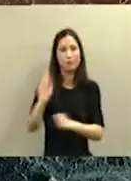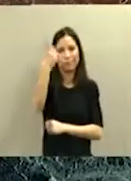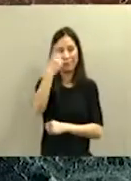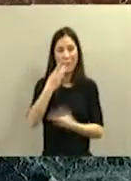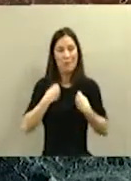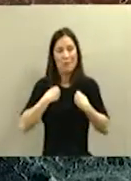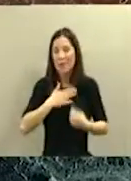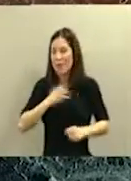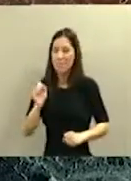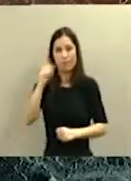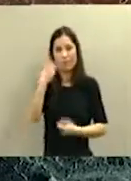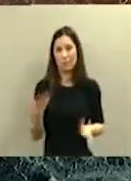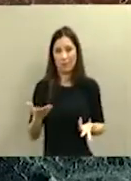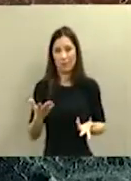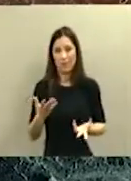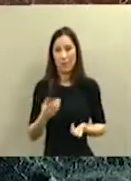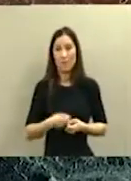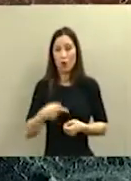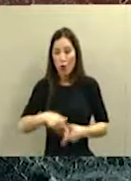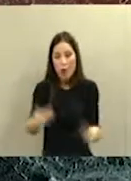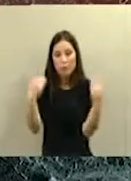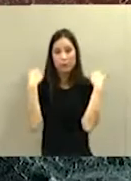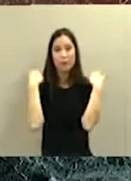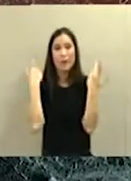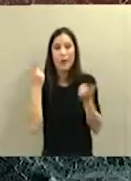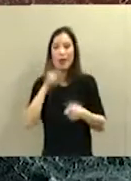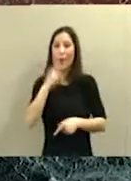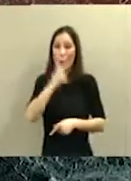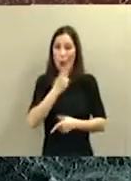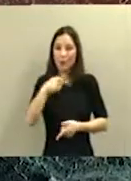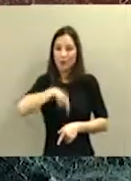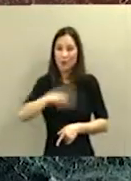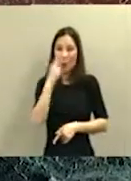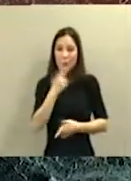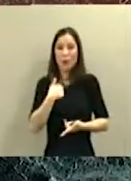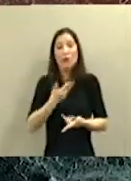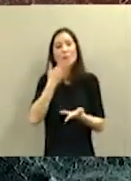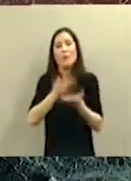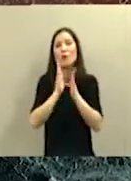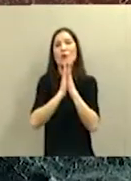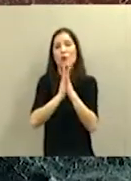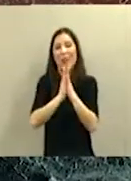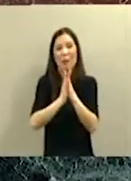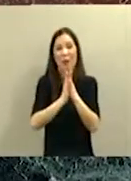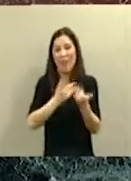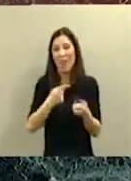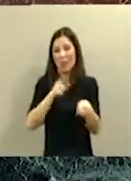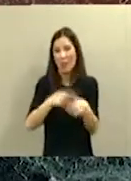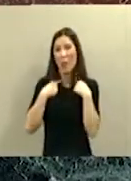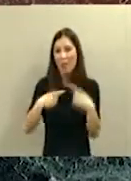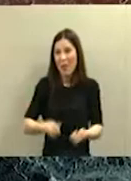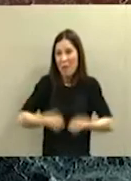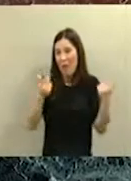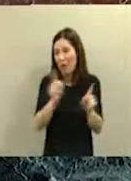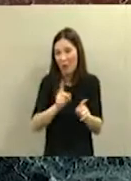vida. Desde esa responsabilidad y con ese compromiso, les pido que no le hagan perder más tiempo a esta región. Su